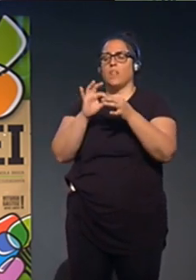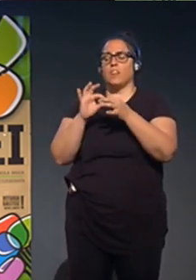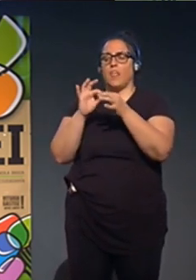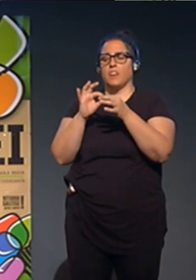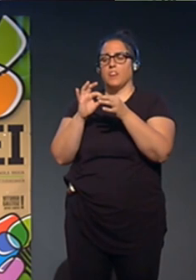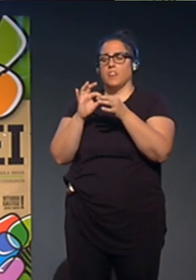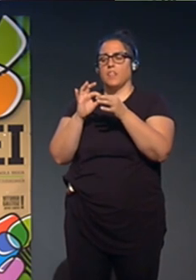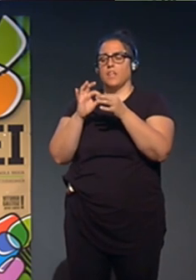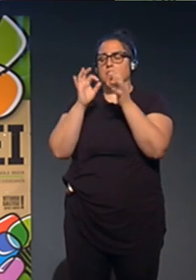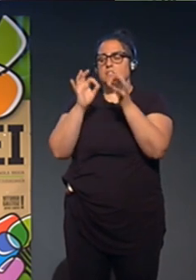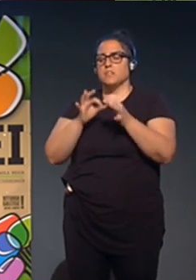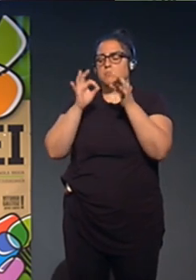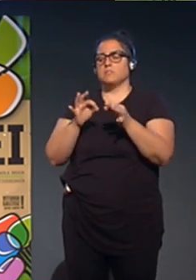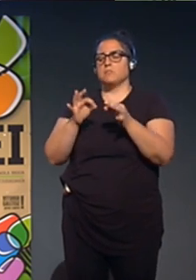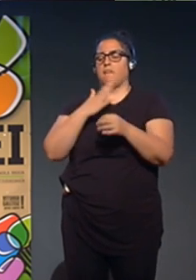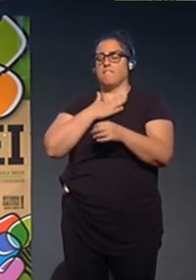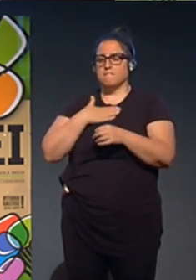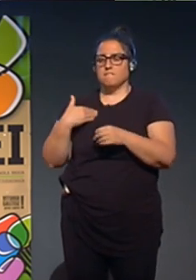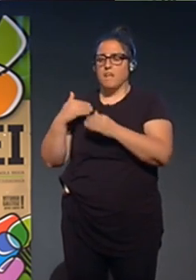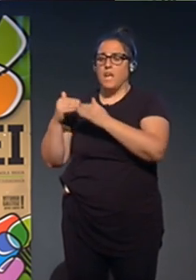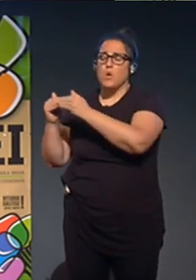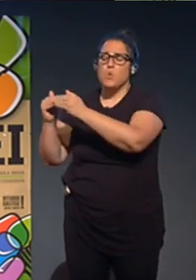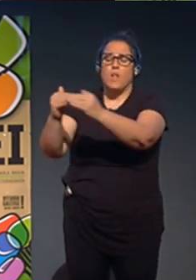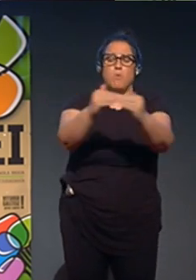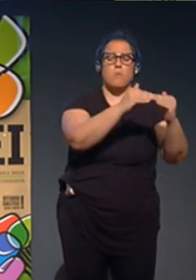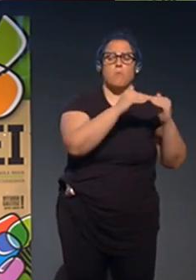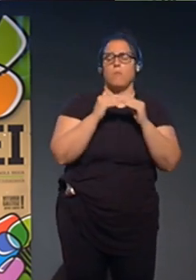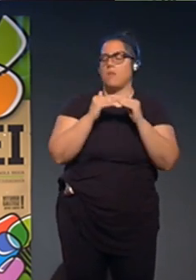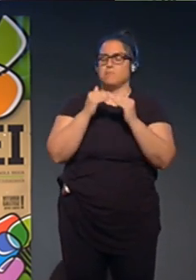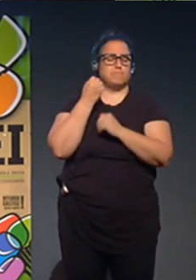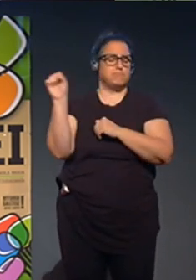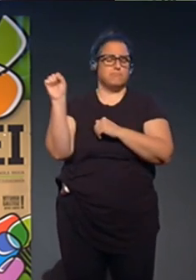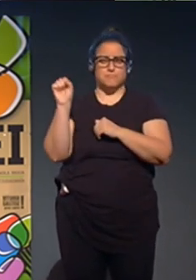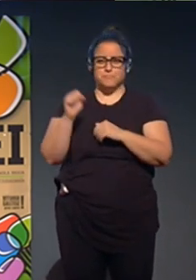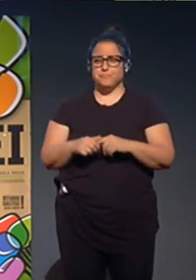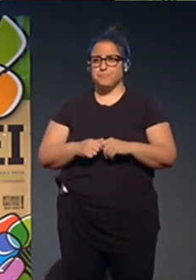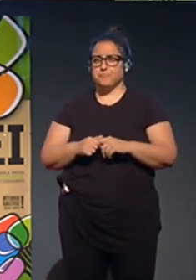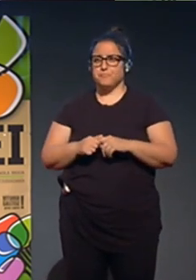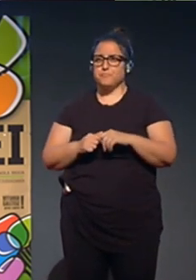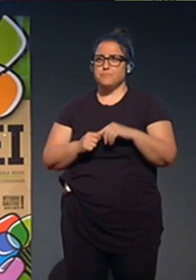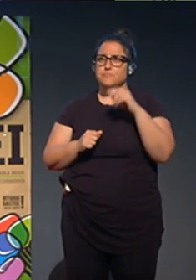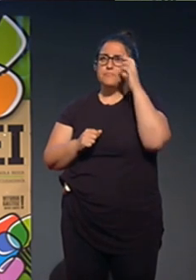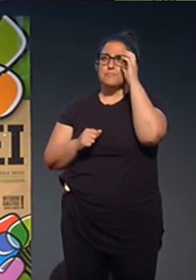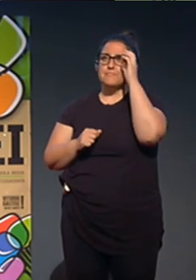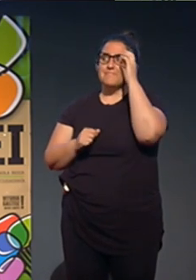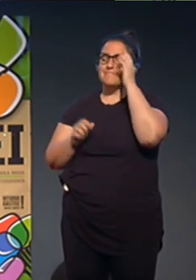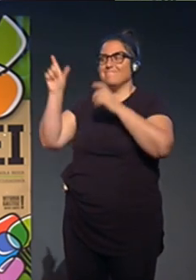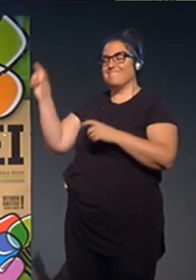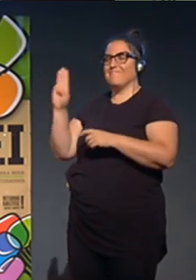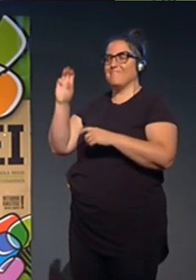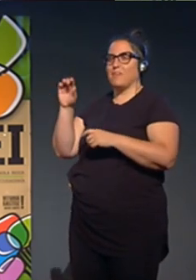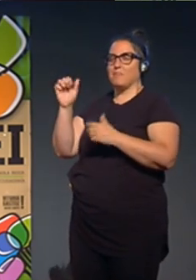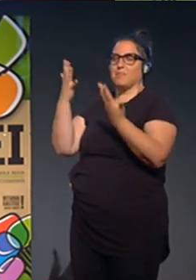siempre deseable la uniformidad es siempre detestable Pepe esquinas un fuerte